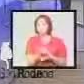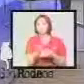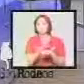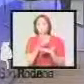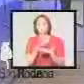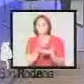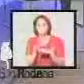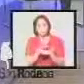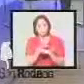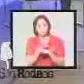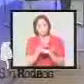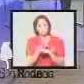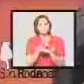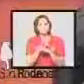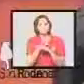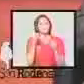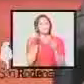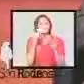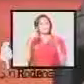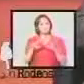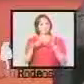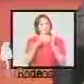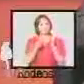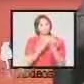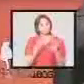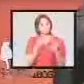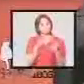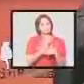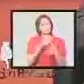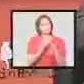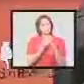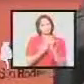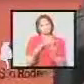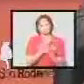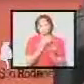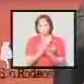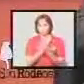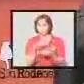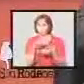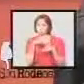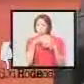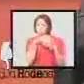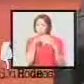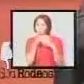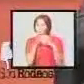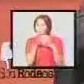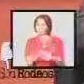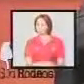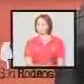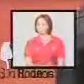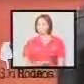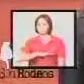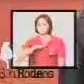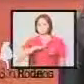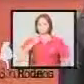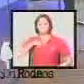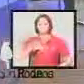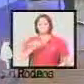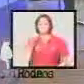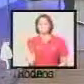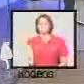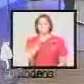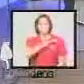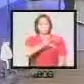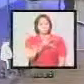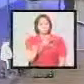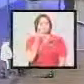clase trabajadora de este país, apoyando, somos un ente dinamizador de la economía, y eso nos hace muy orgullosos. Y nosotros nos hemos caracterizado por